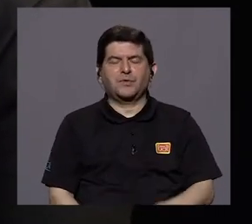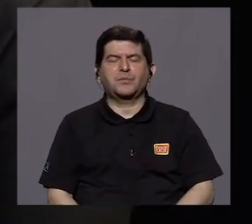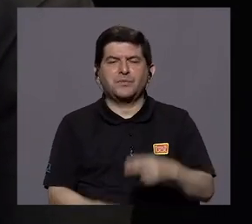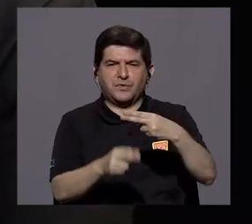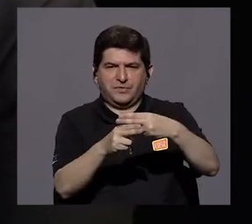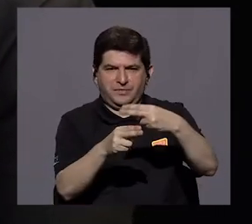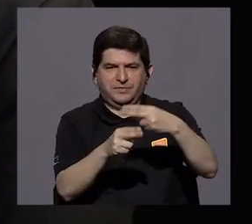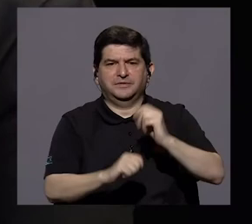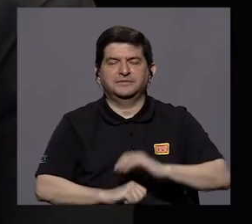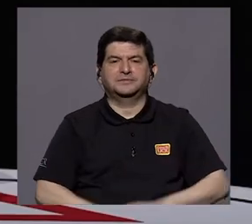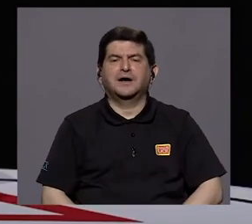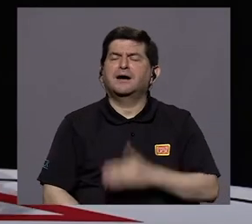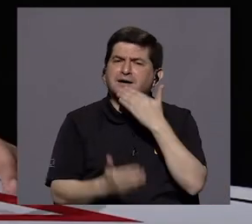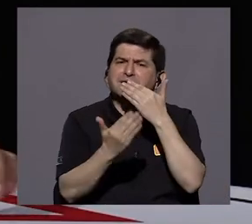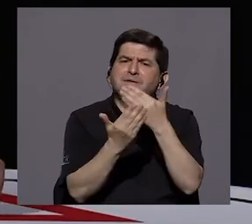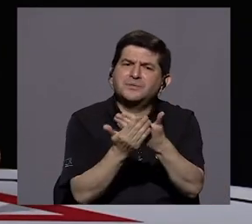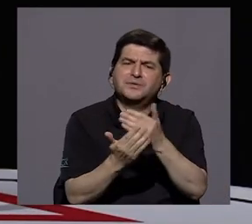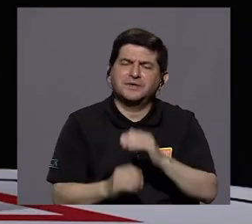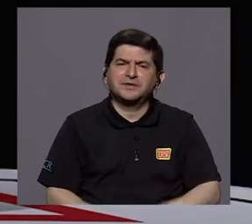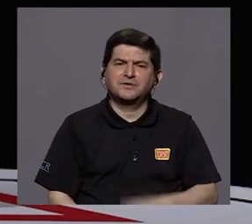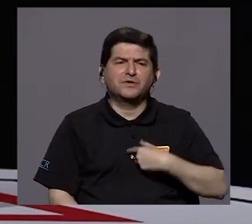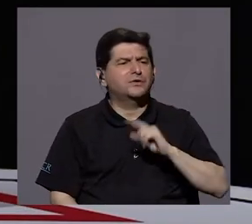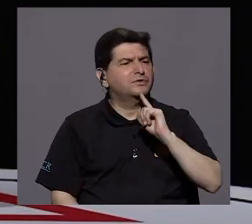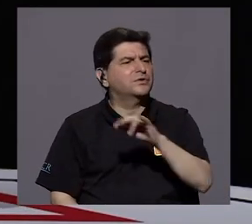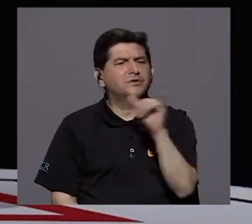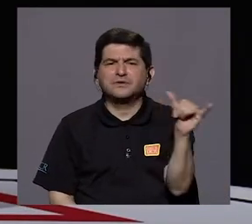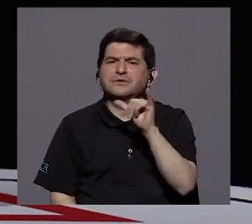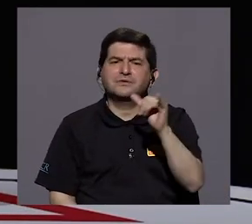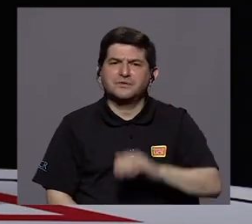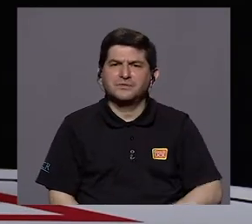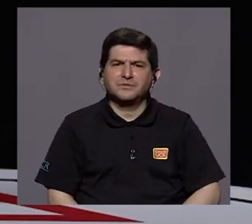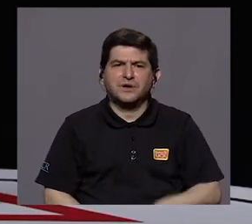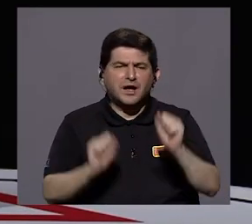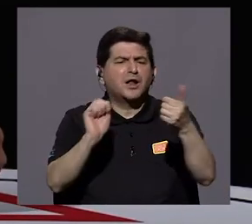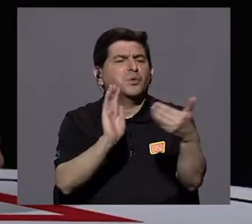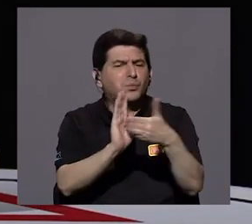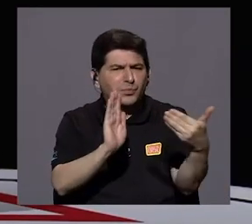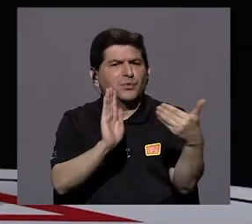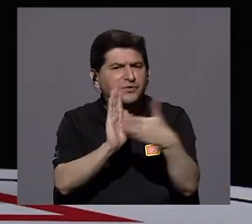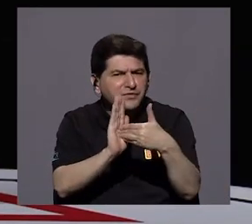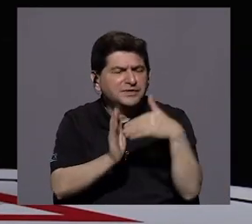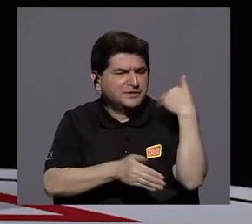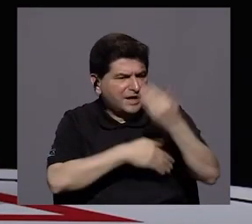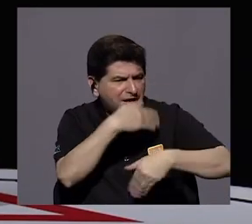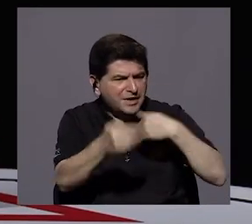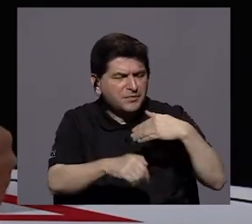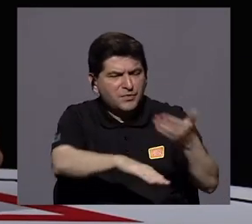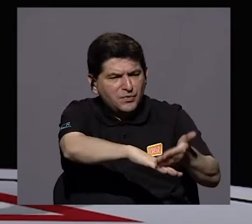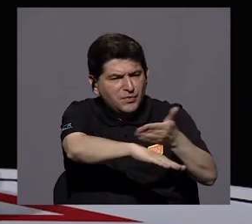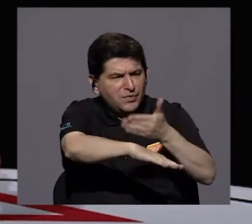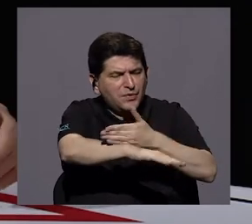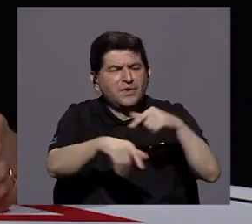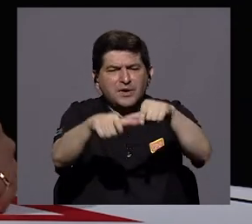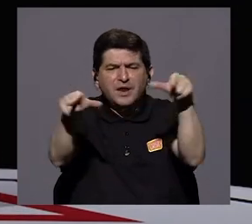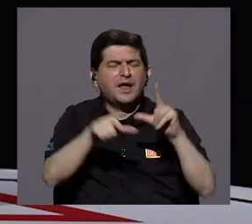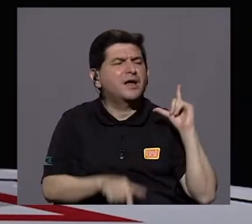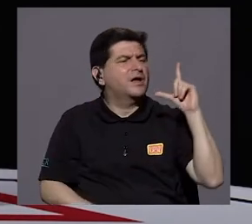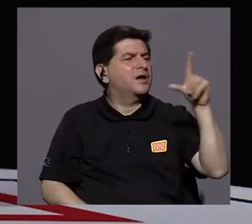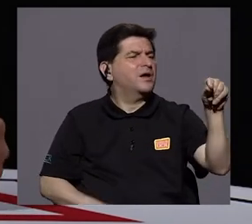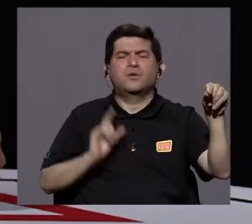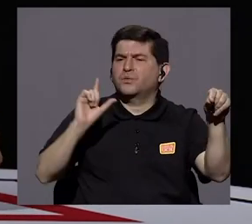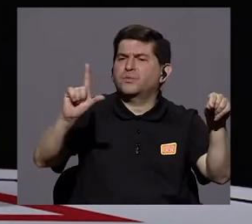personas. Qué bueno. Digo porque también pudo haber afectado el proceso de crecimiento en zonas